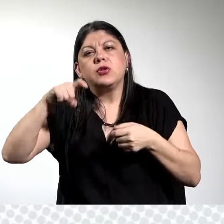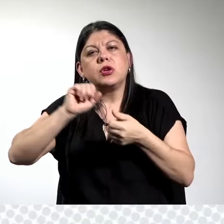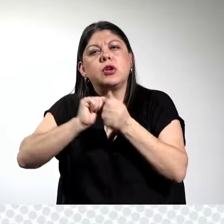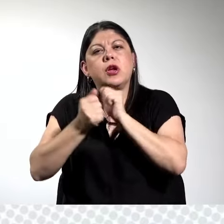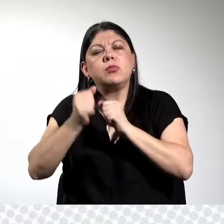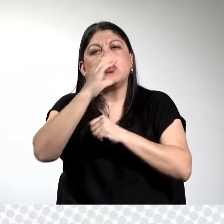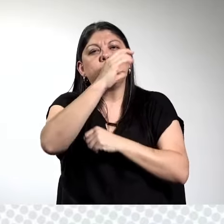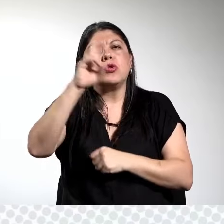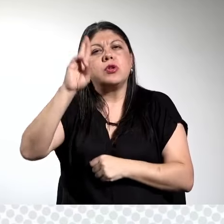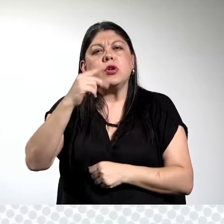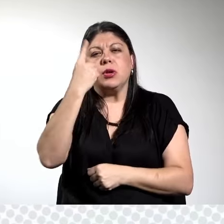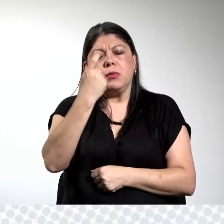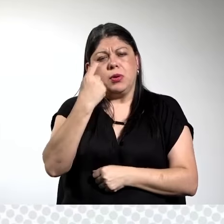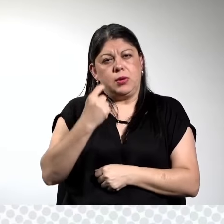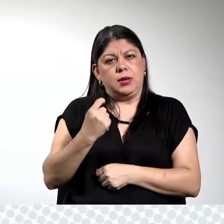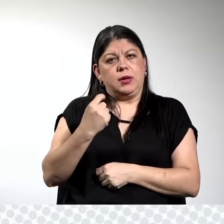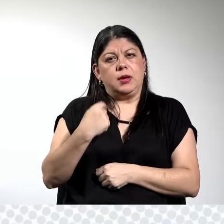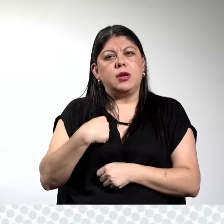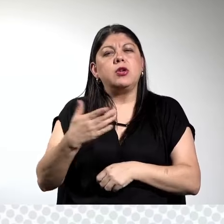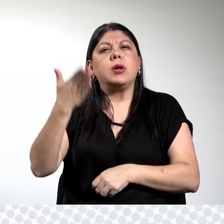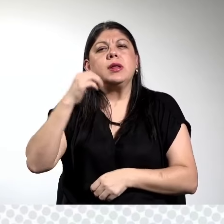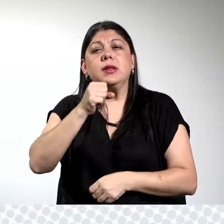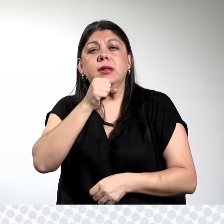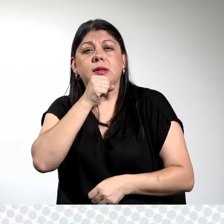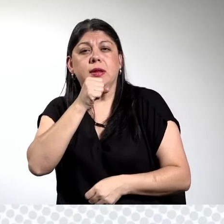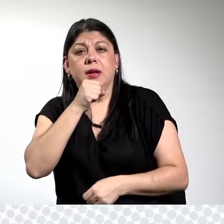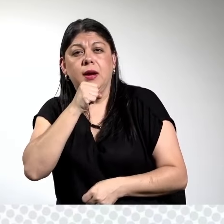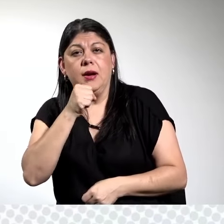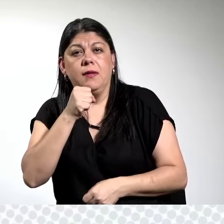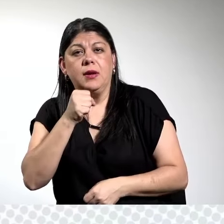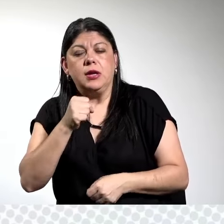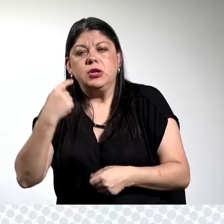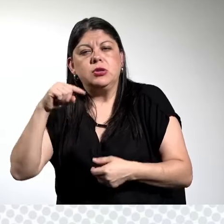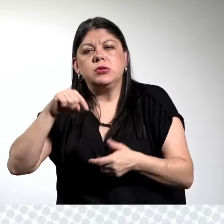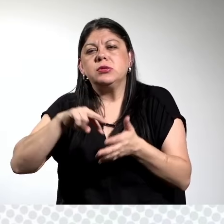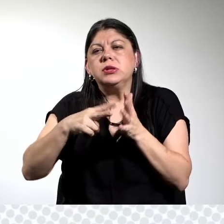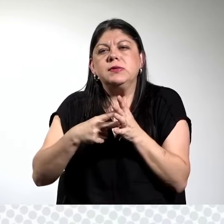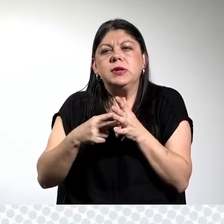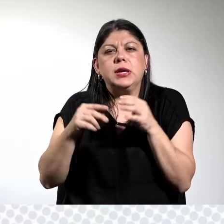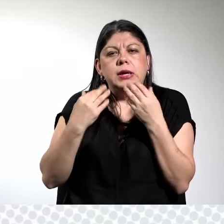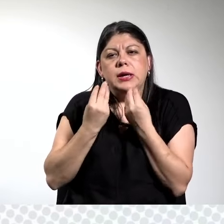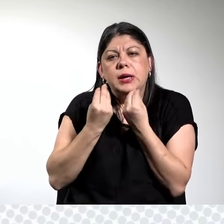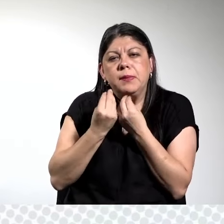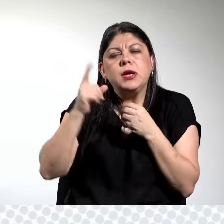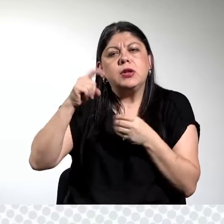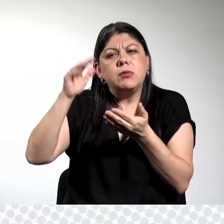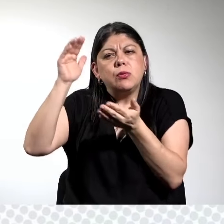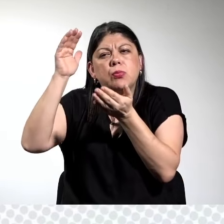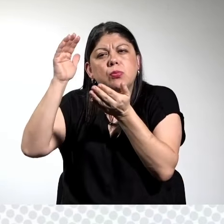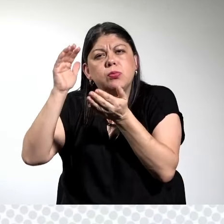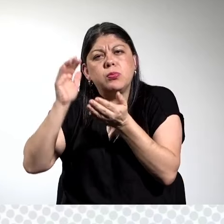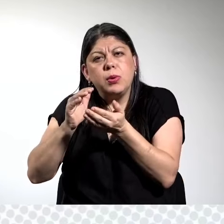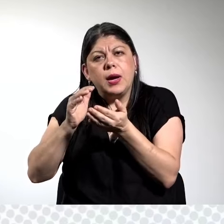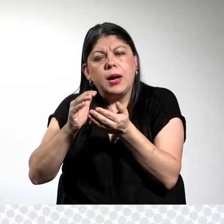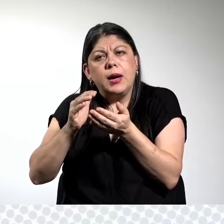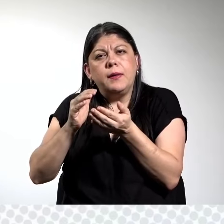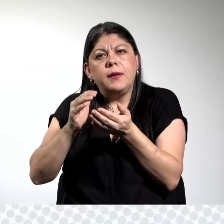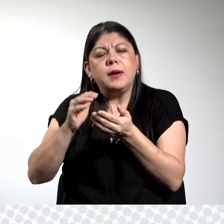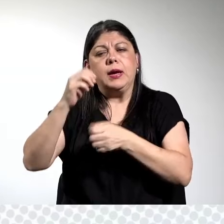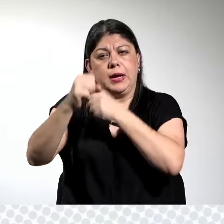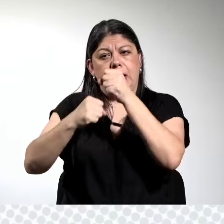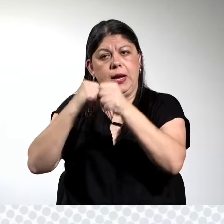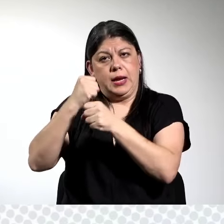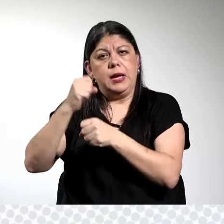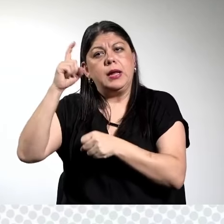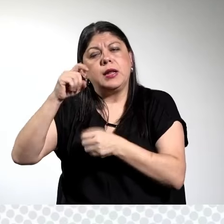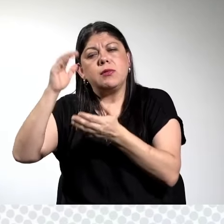Rica que usted me pregunta ahora es una Costa Rica donde la vejez no signifique desesperación. Creemos que se tiene que bajar más bien la cantidad de pensión, la edad de pensión, se